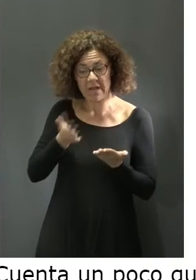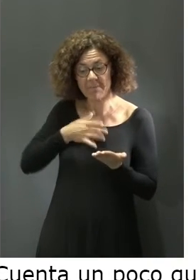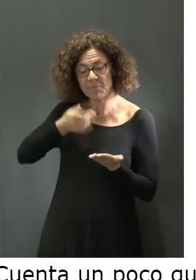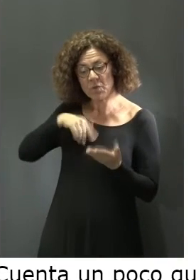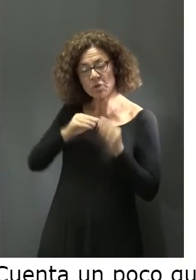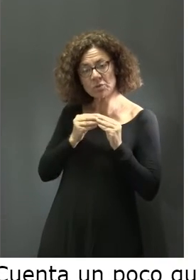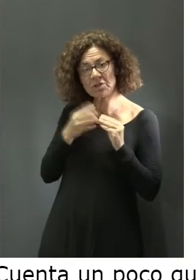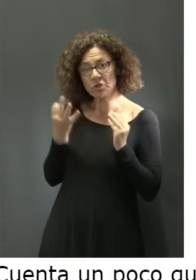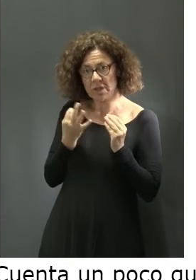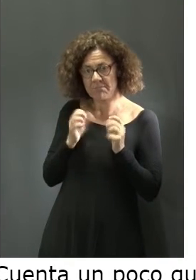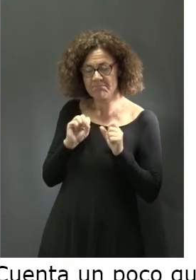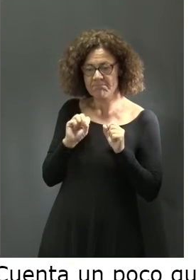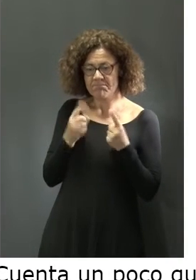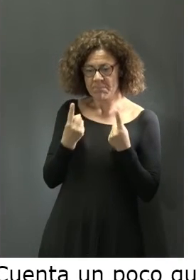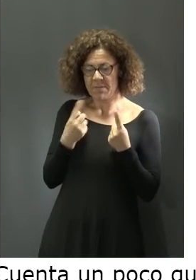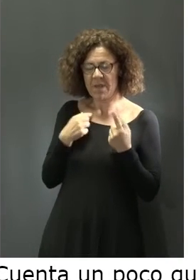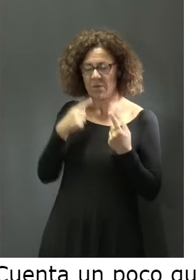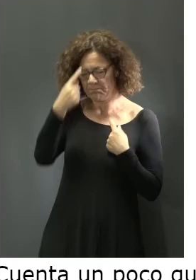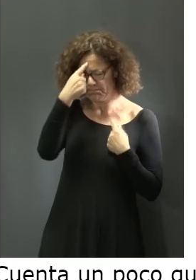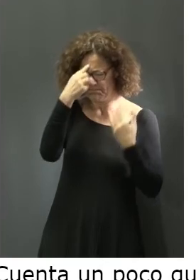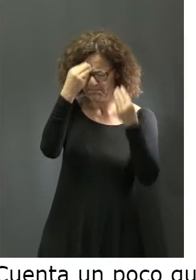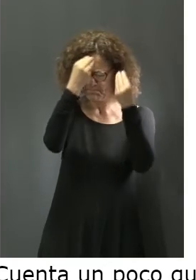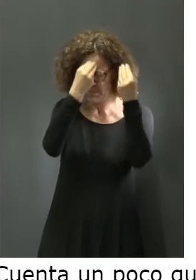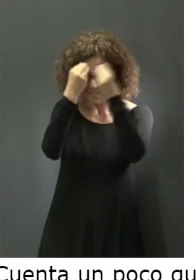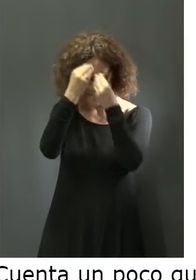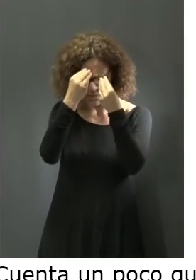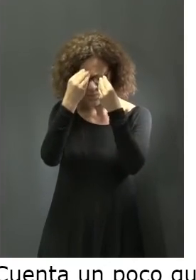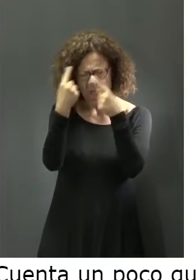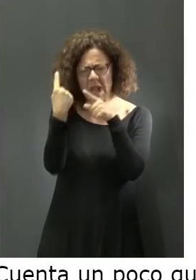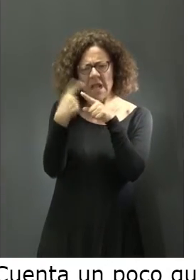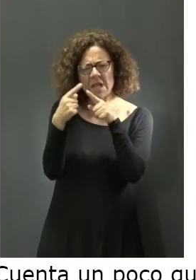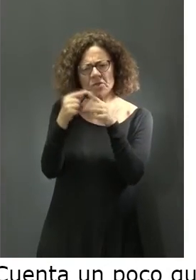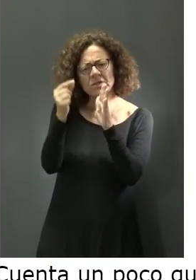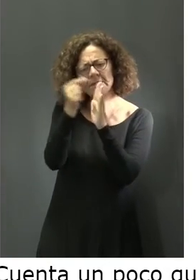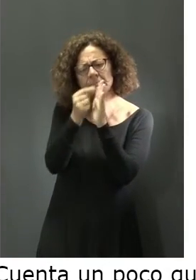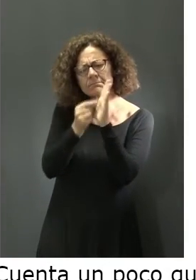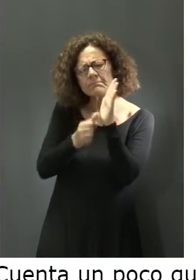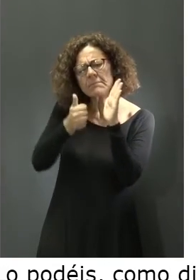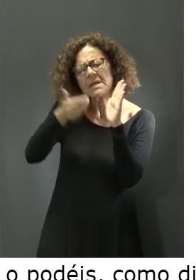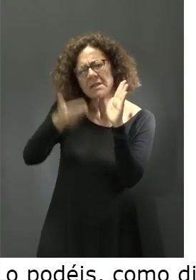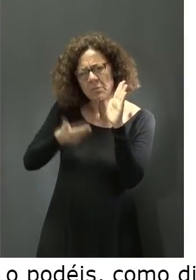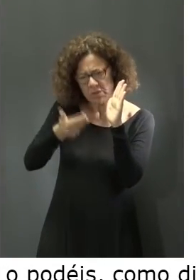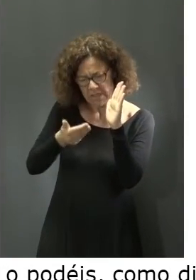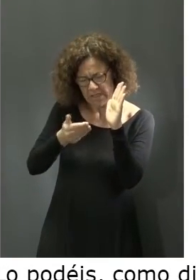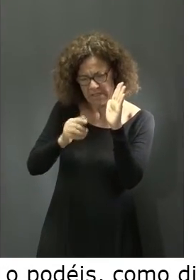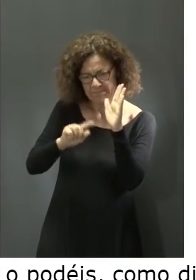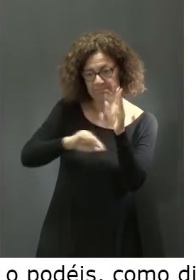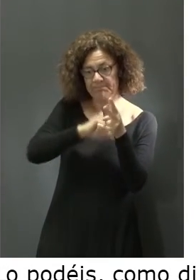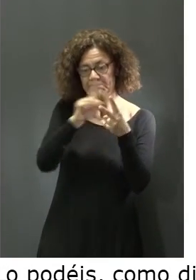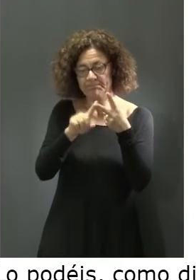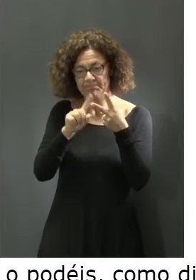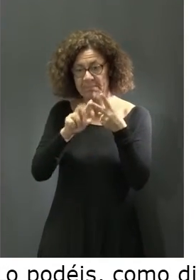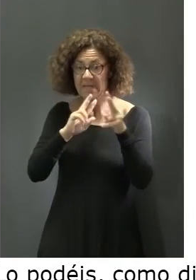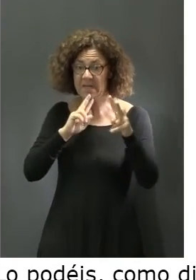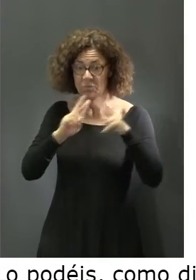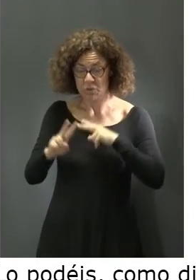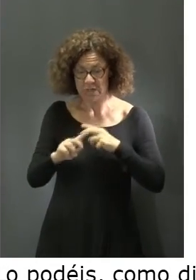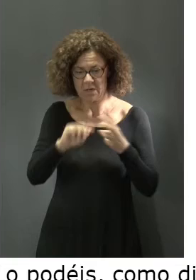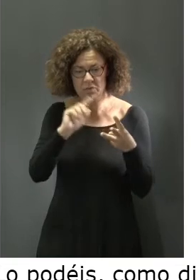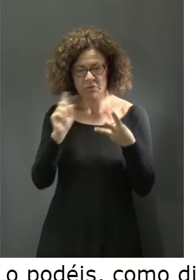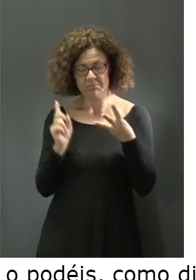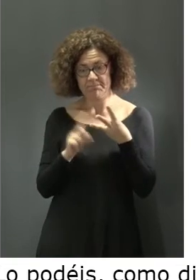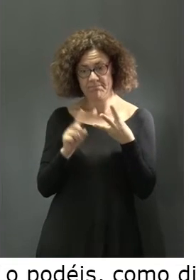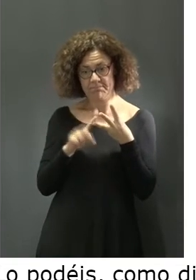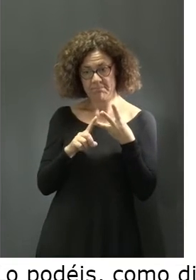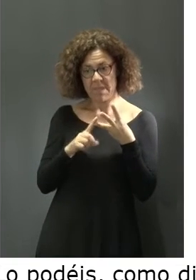sido, primero, hacernos un esquema mental de cuáles son los puntos fundamentales, ¿no? Después, contestarlos. A